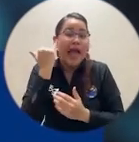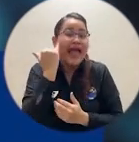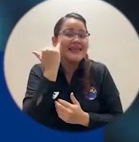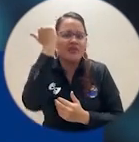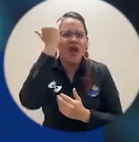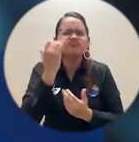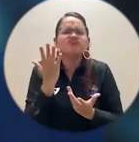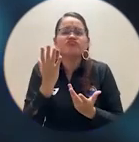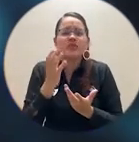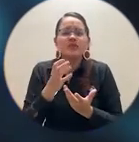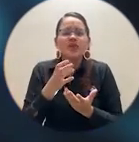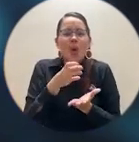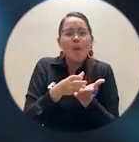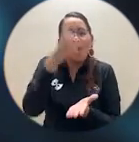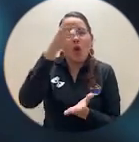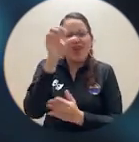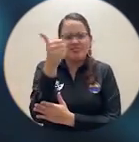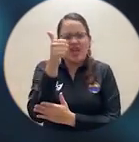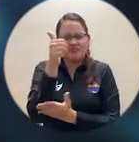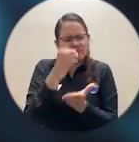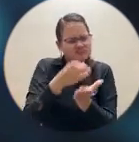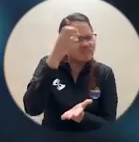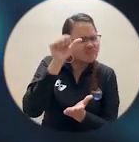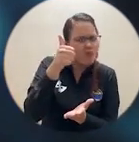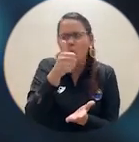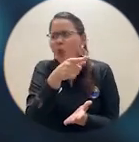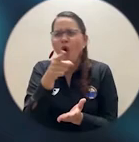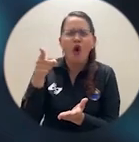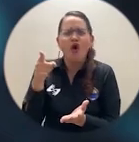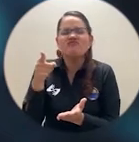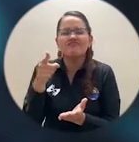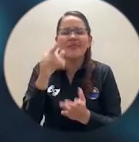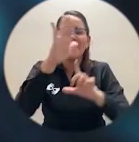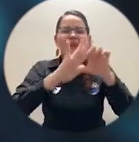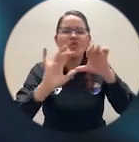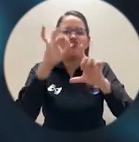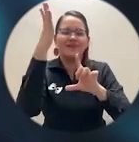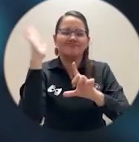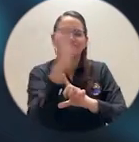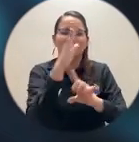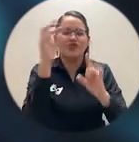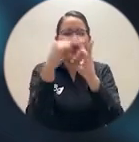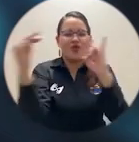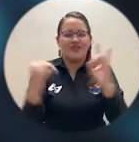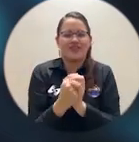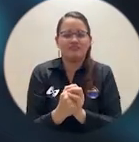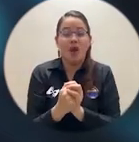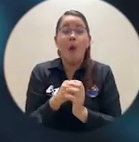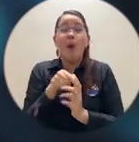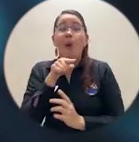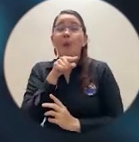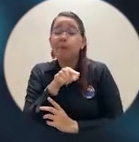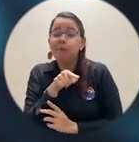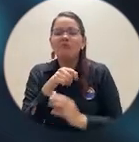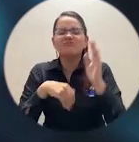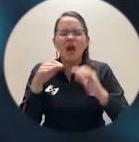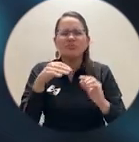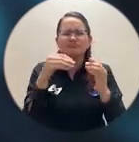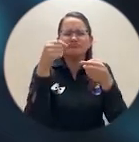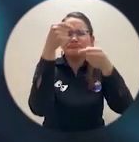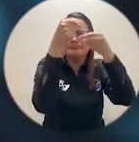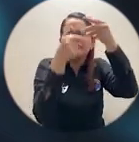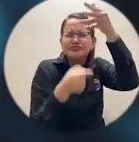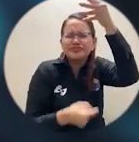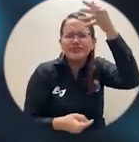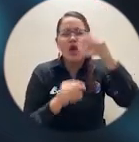exitoso. Esto demuestra que el profesorado, por lo menos refiriéndome al caso de la Universidad Magdalena, tiene